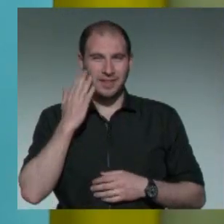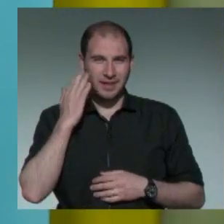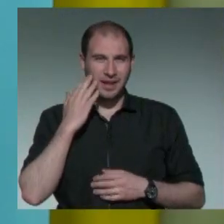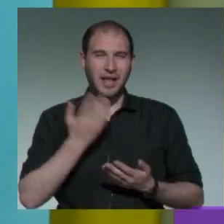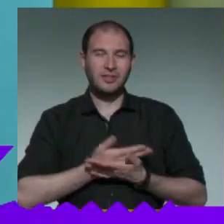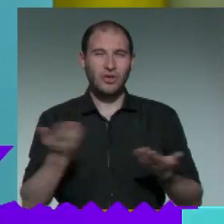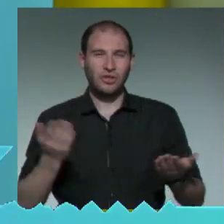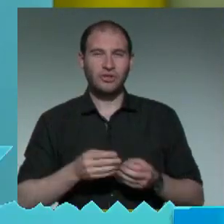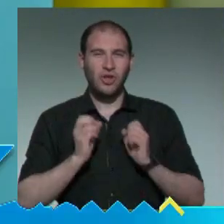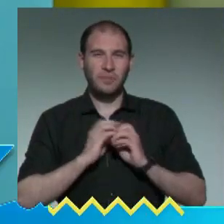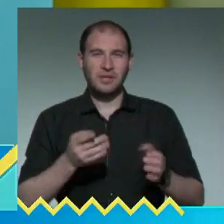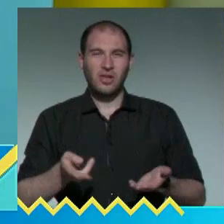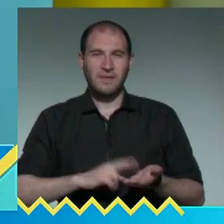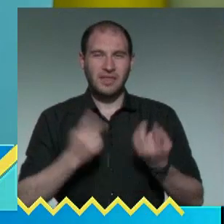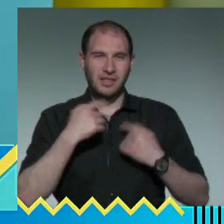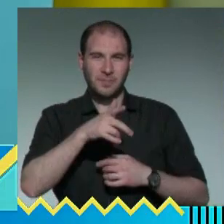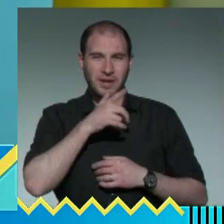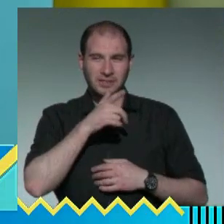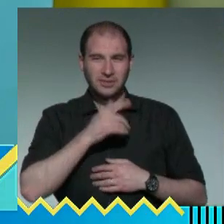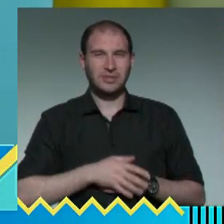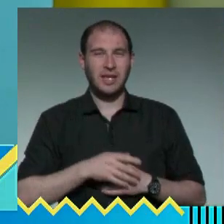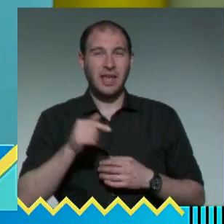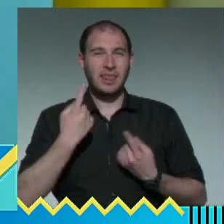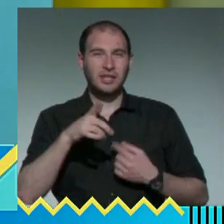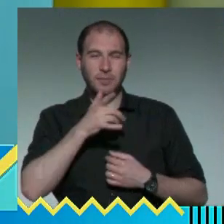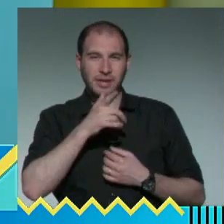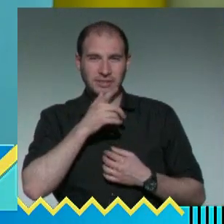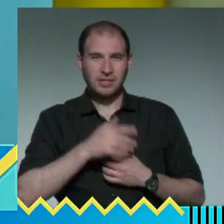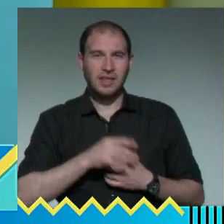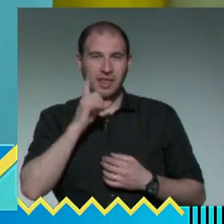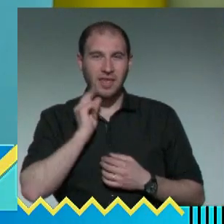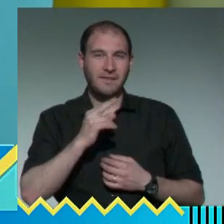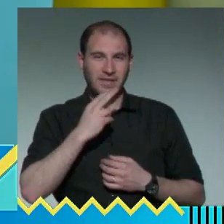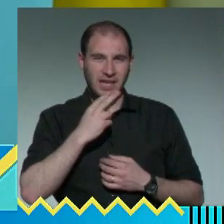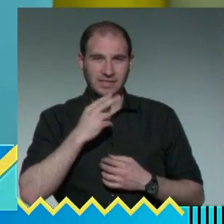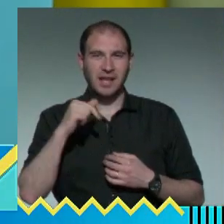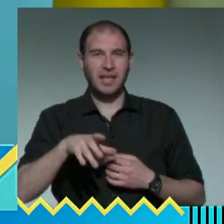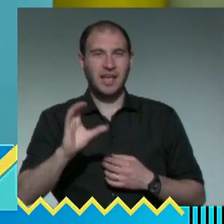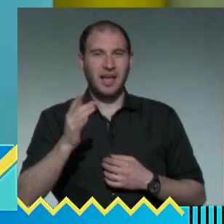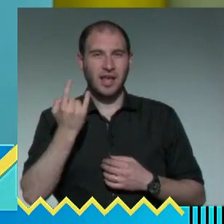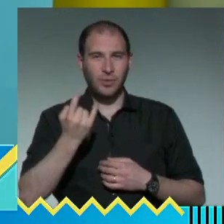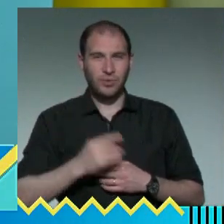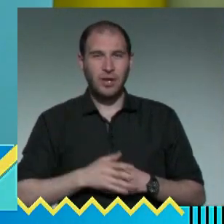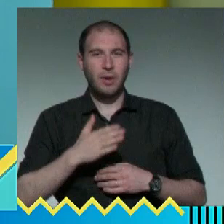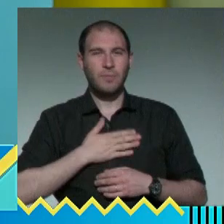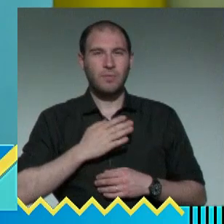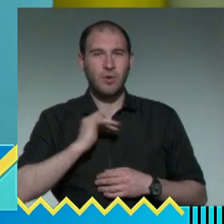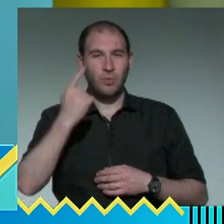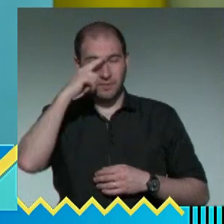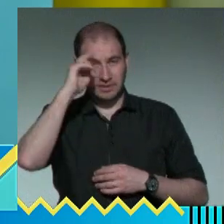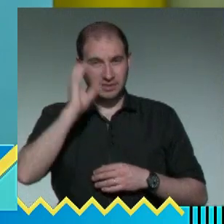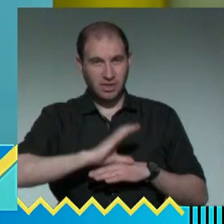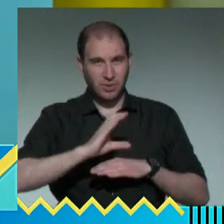buenas tardes para todos. Arrancamos un nuevo Distintos Parecidos. El Distintos Parecidos del viernes en la pantalla de Señalú, el canal de la